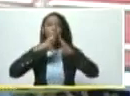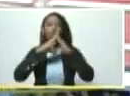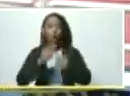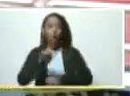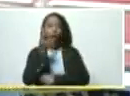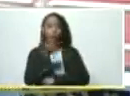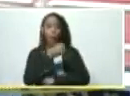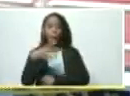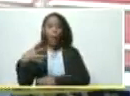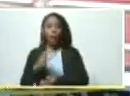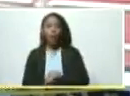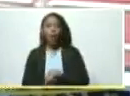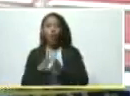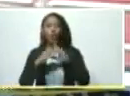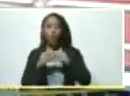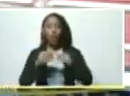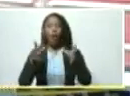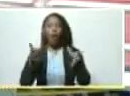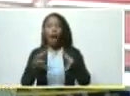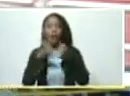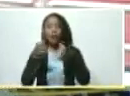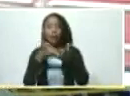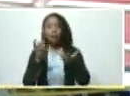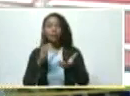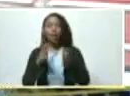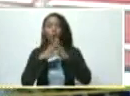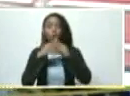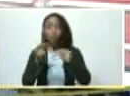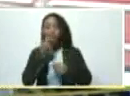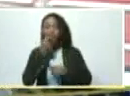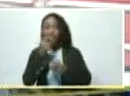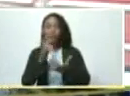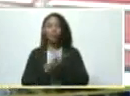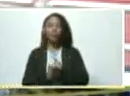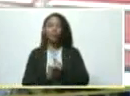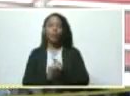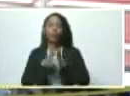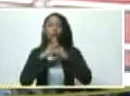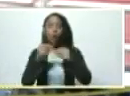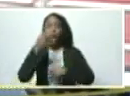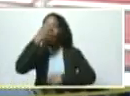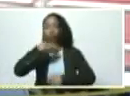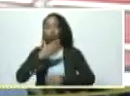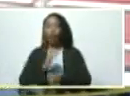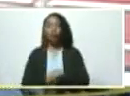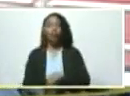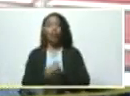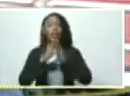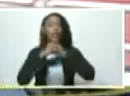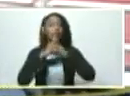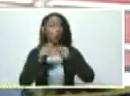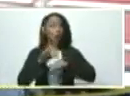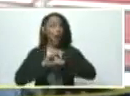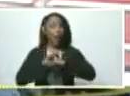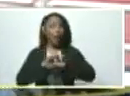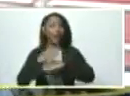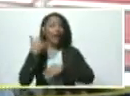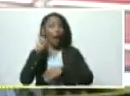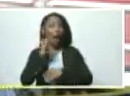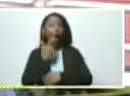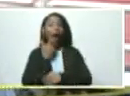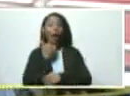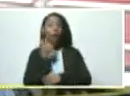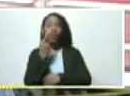arroz, todas las verduras, todas las leguminosas, todas las frutas y toda la carne que haga